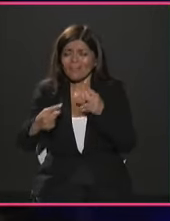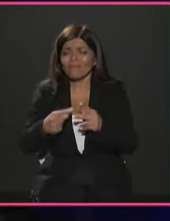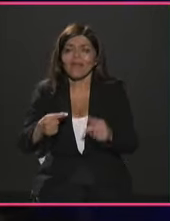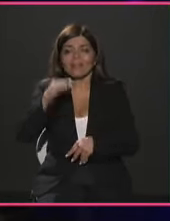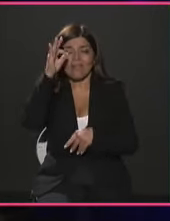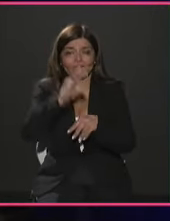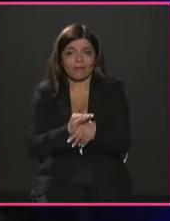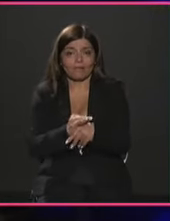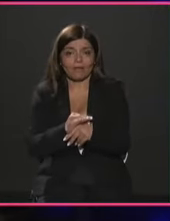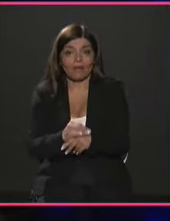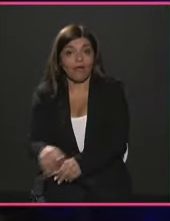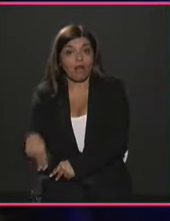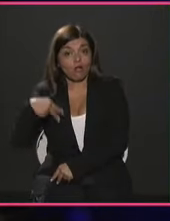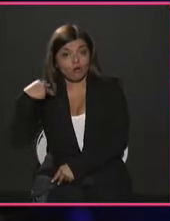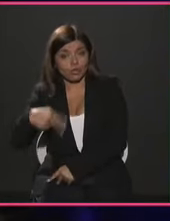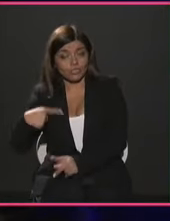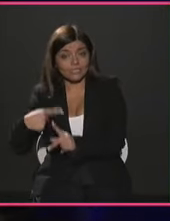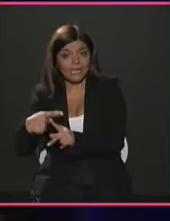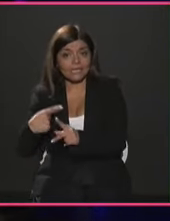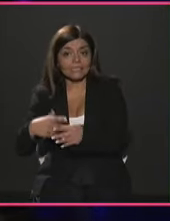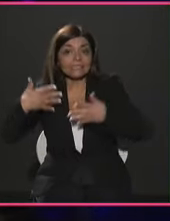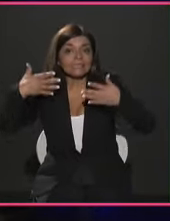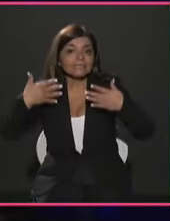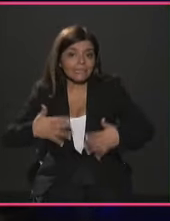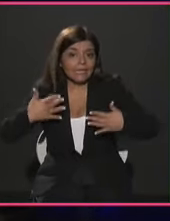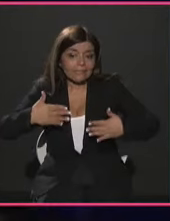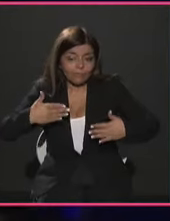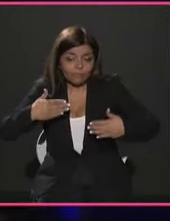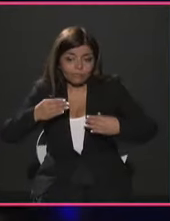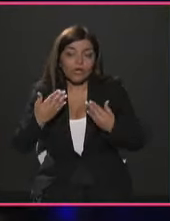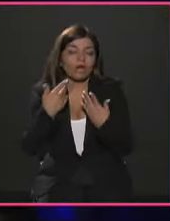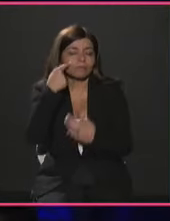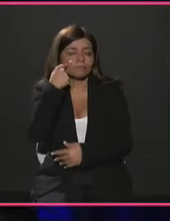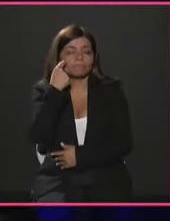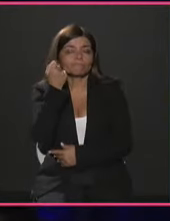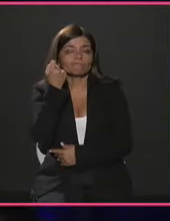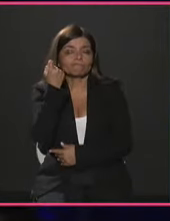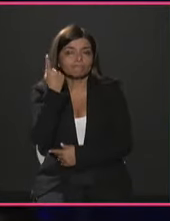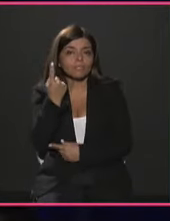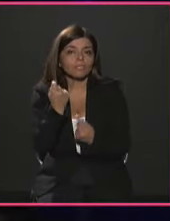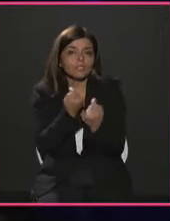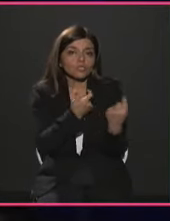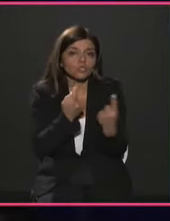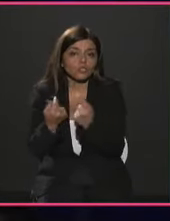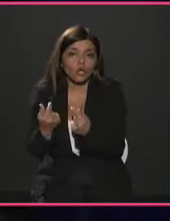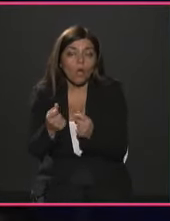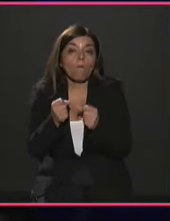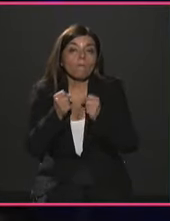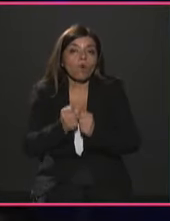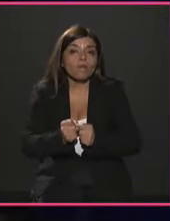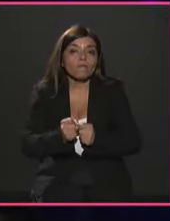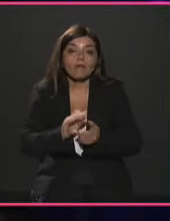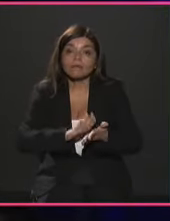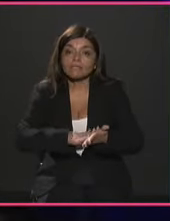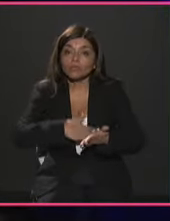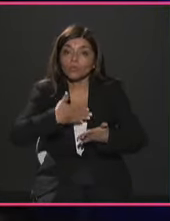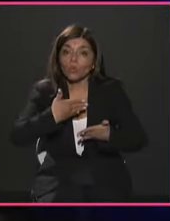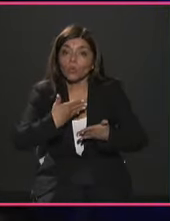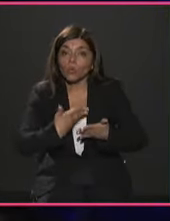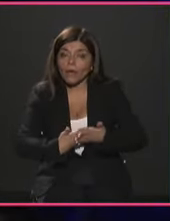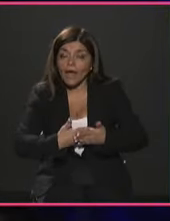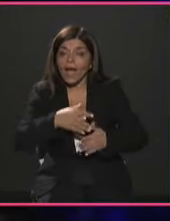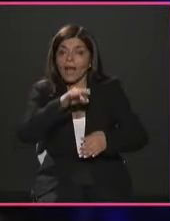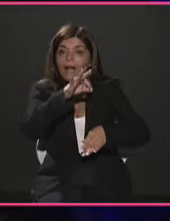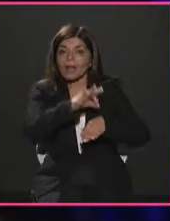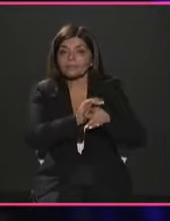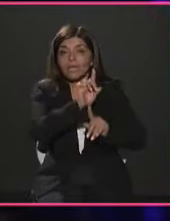esas noticia es que estamos ya llegando al punto en donde tenemos las capacidades potencialmente de poder curarlas